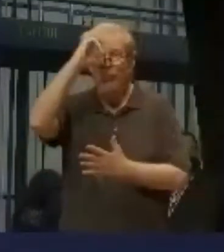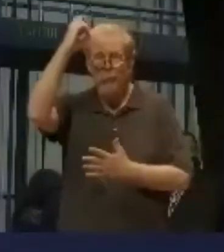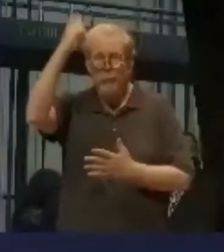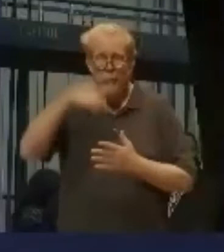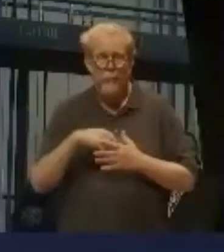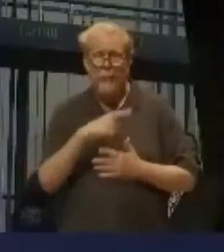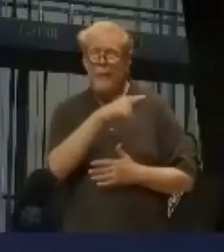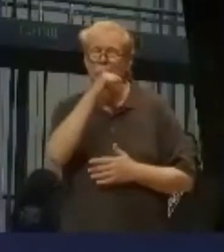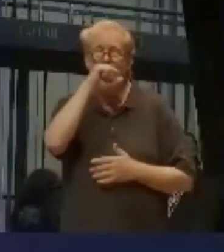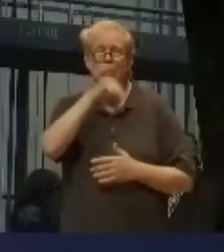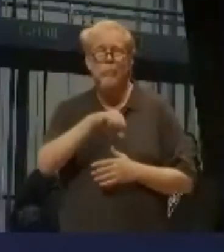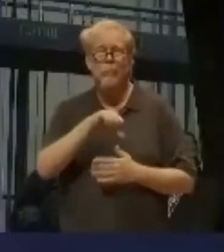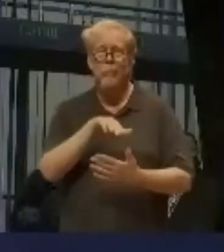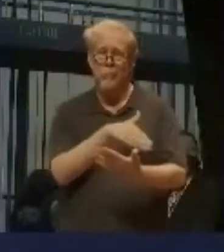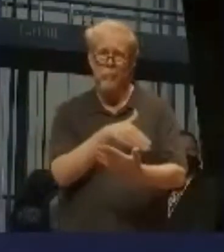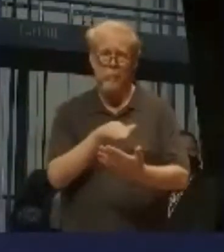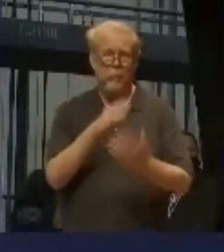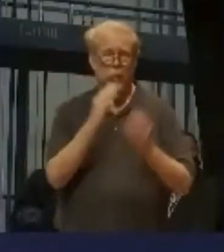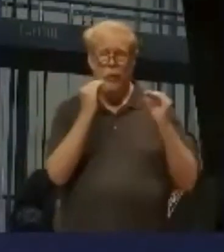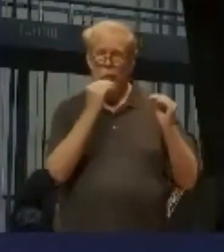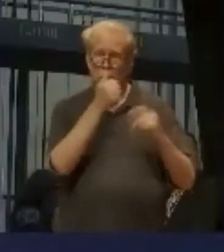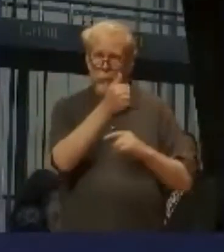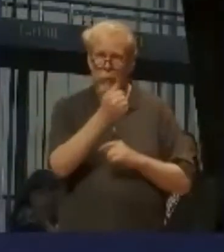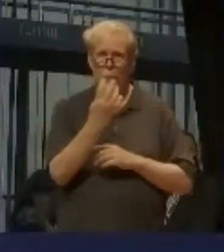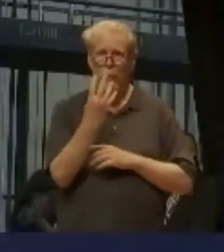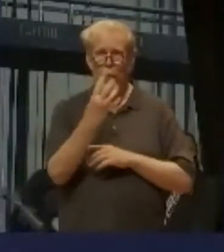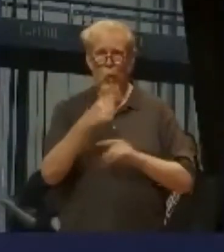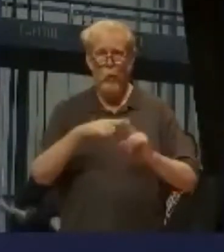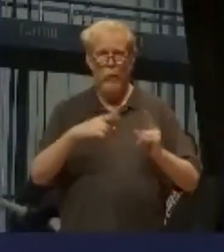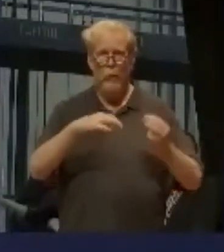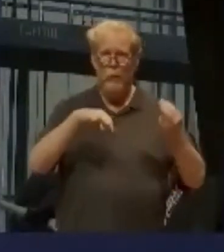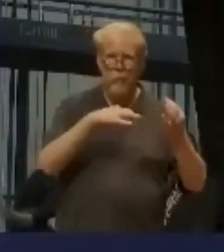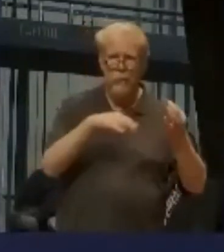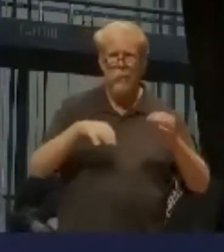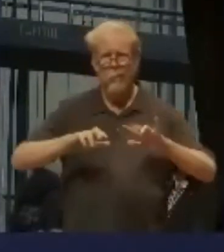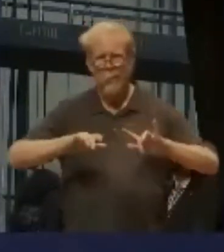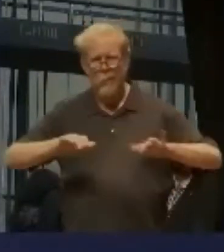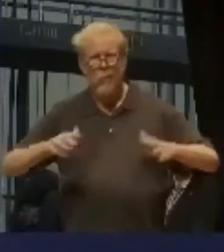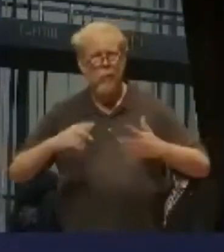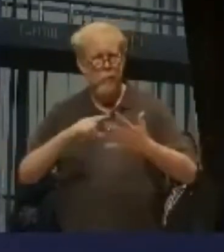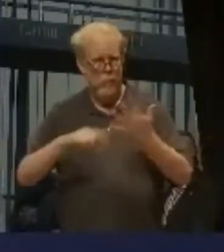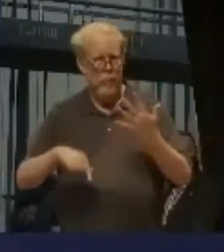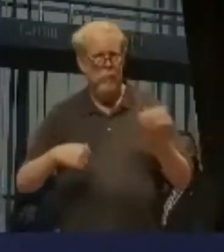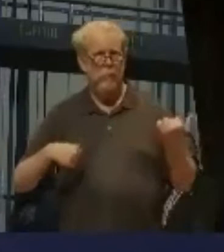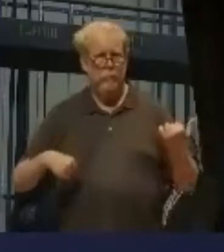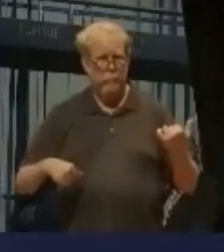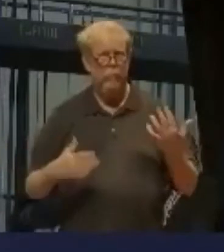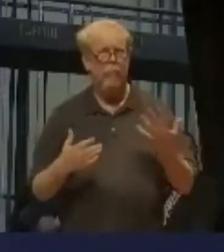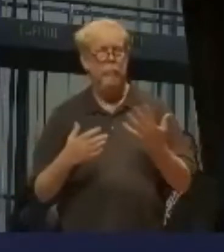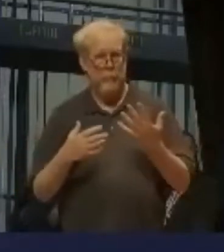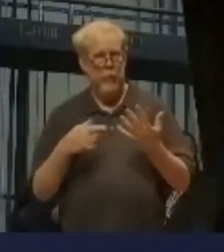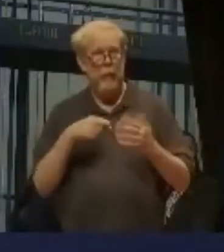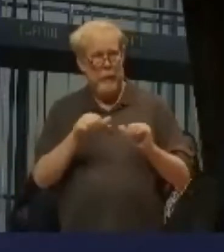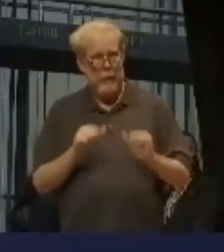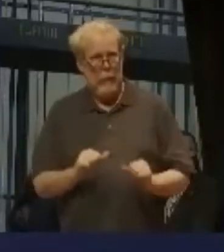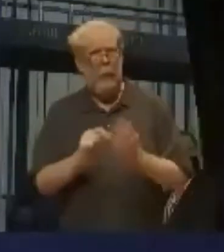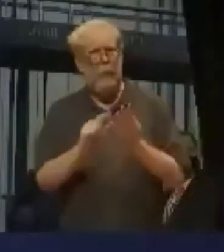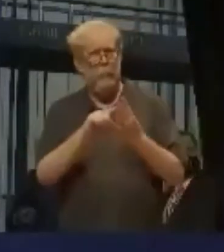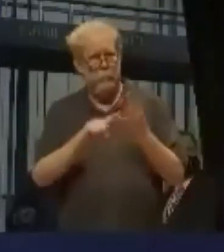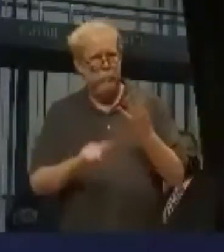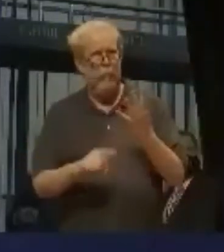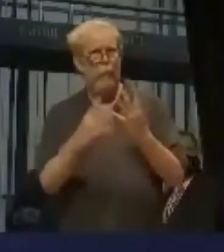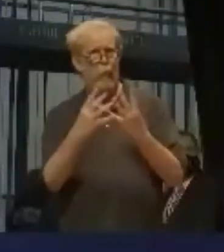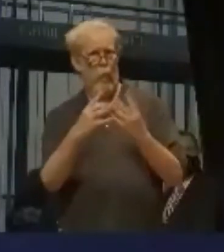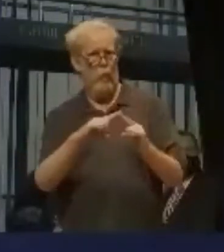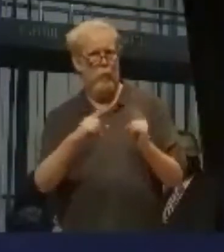conoció. Y de hecho, él amaba la música. Él se enseñó a sí mismo a tocar 4 instrumentos diferentes. Y él podía escuchar una canción una vez y